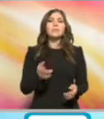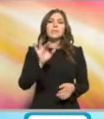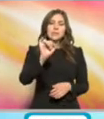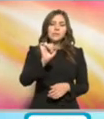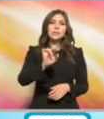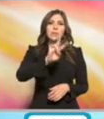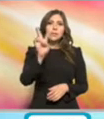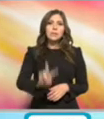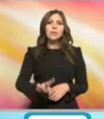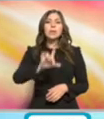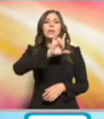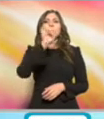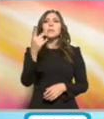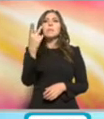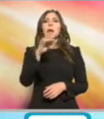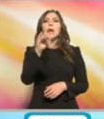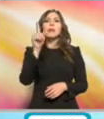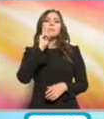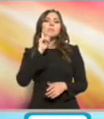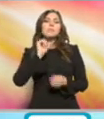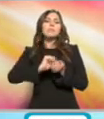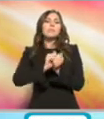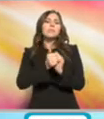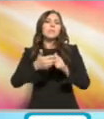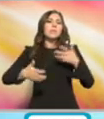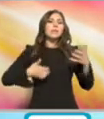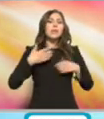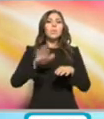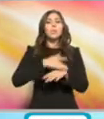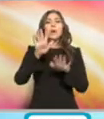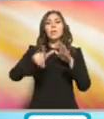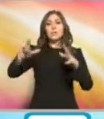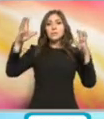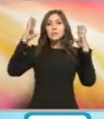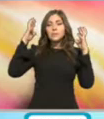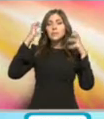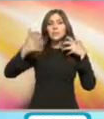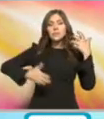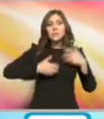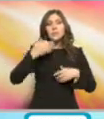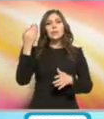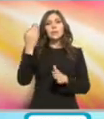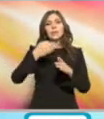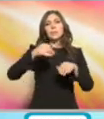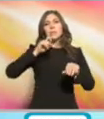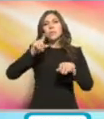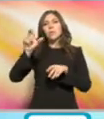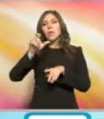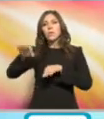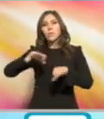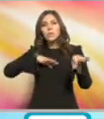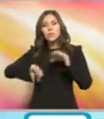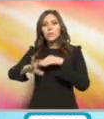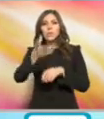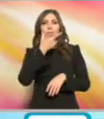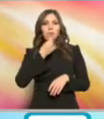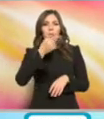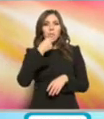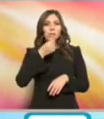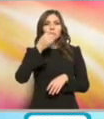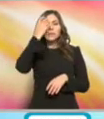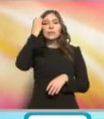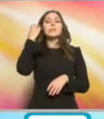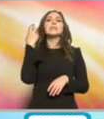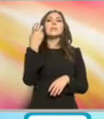repercute negativamente en tu vida de pareja. Muchas veces el estrés, por supuesto, el estrés laboral para los hombres fundamentalmente,